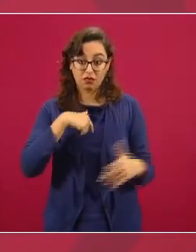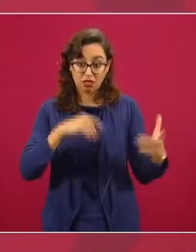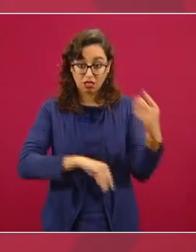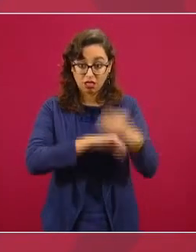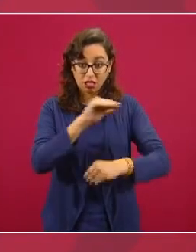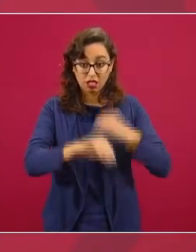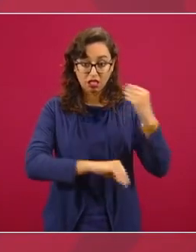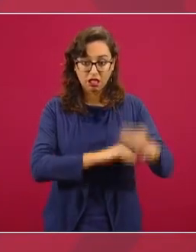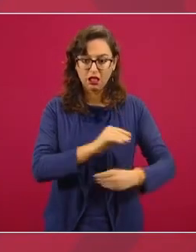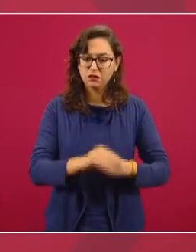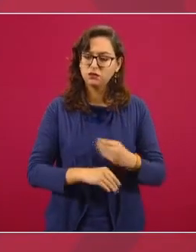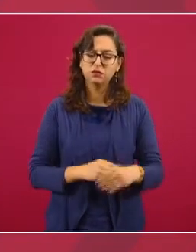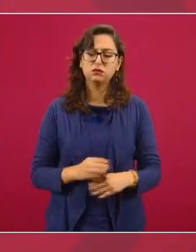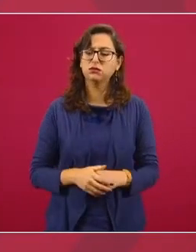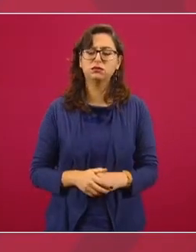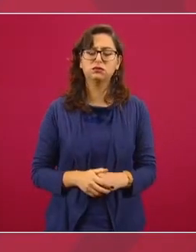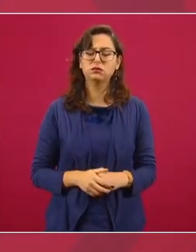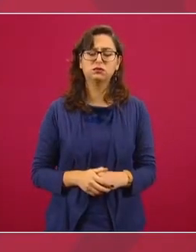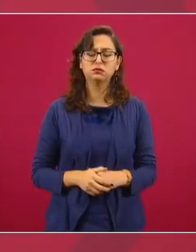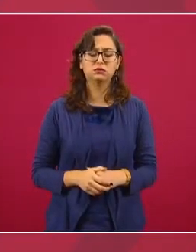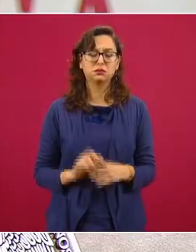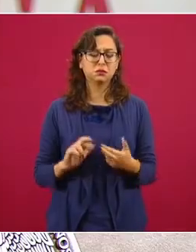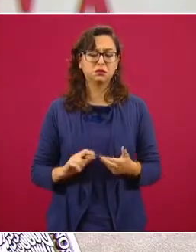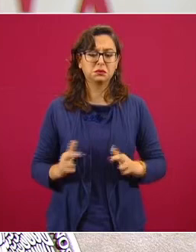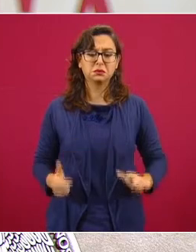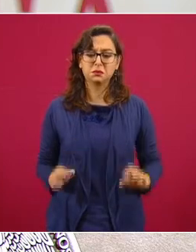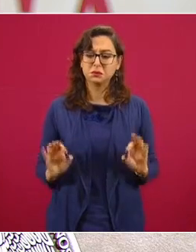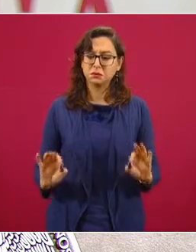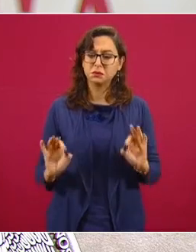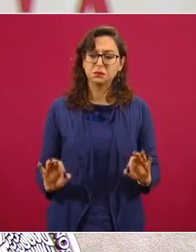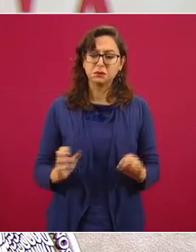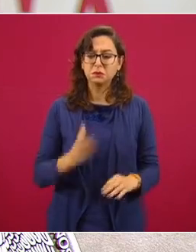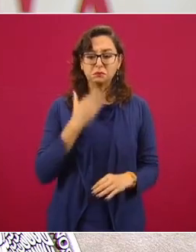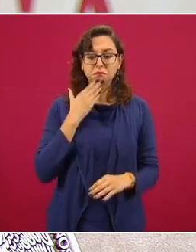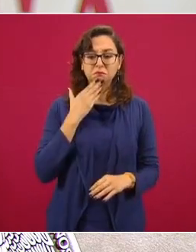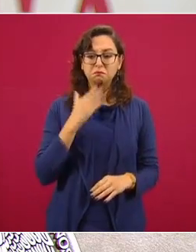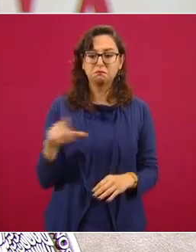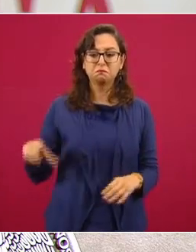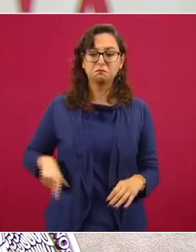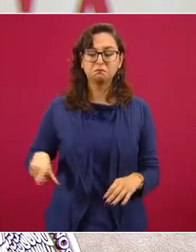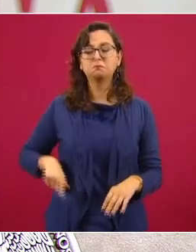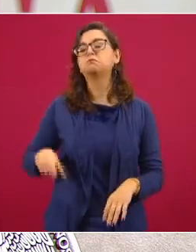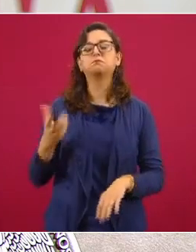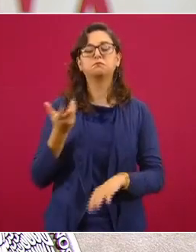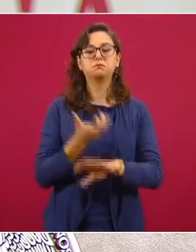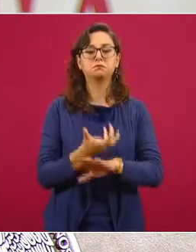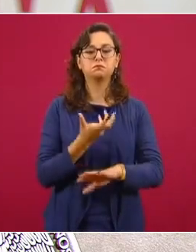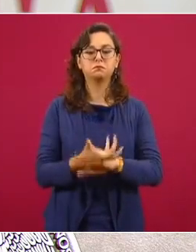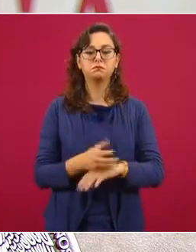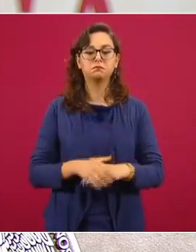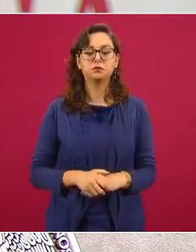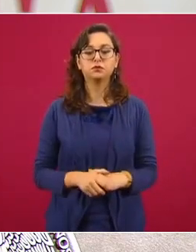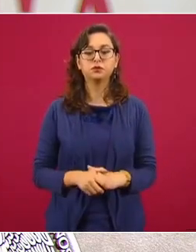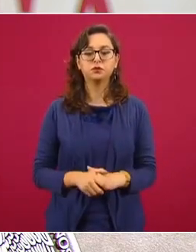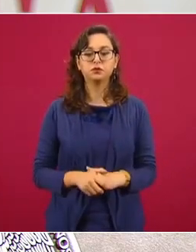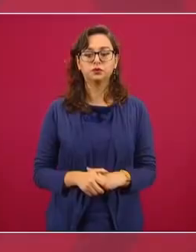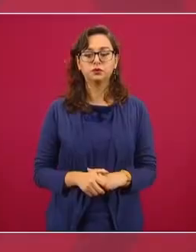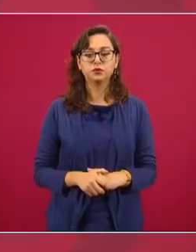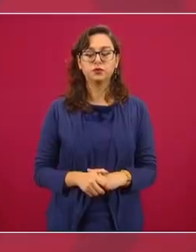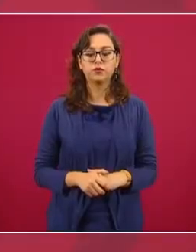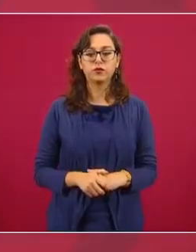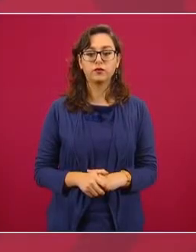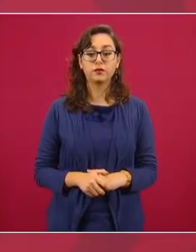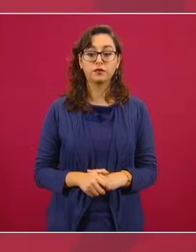Nosotros queremos mantener buenas relaciones con el gobierno de Estados Unidos y ser muy cuidadosos porque